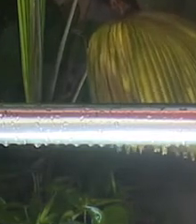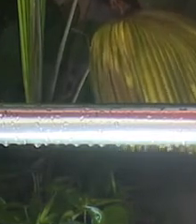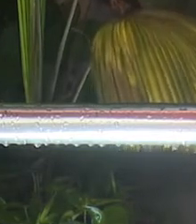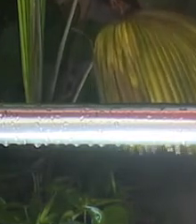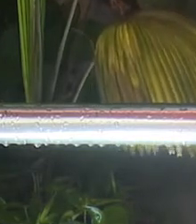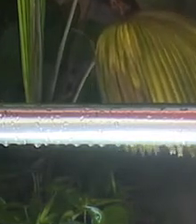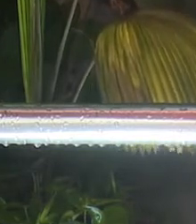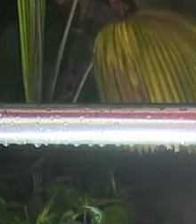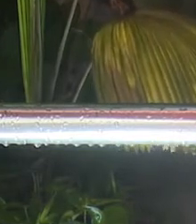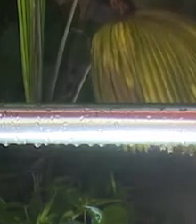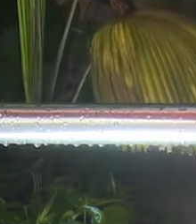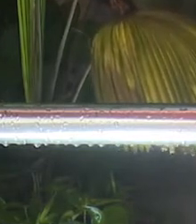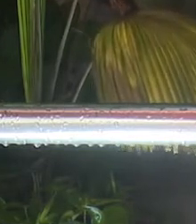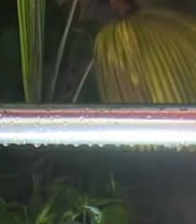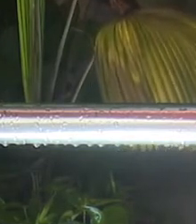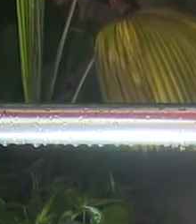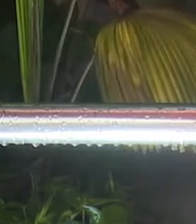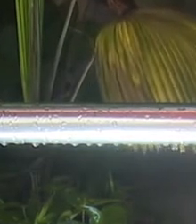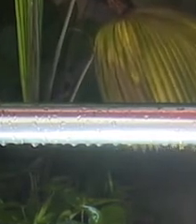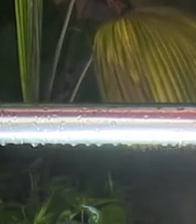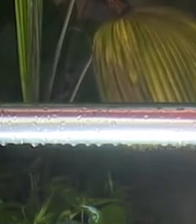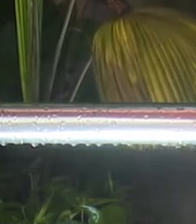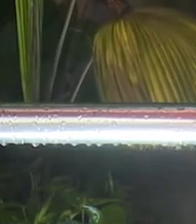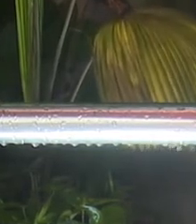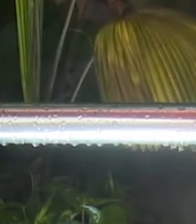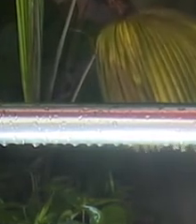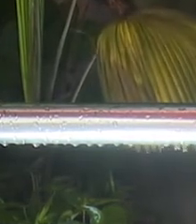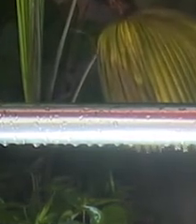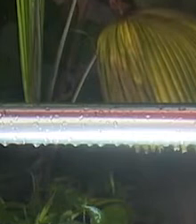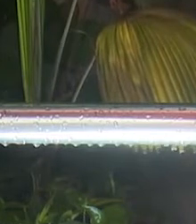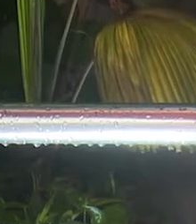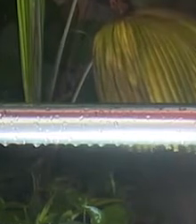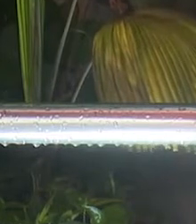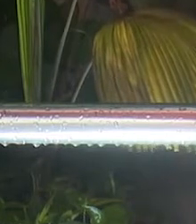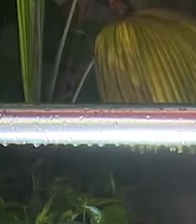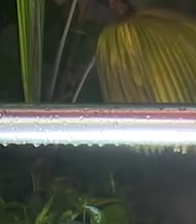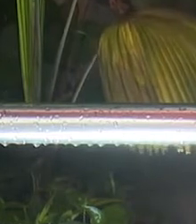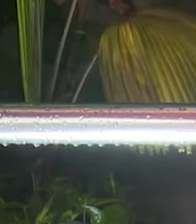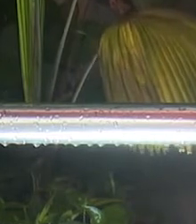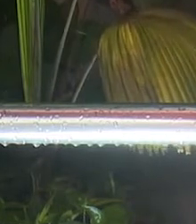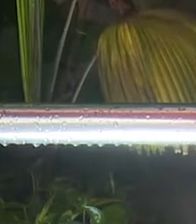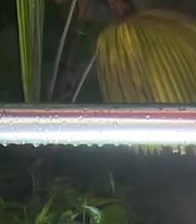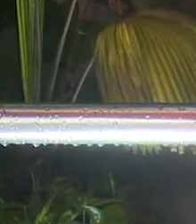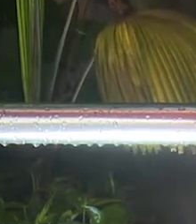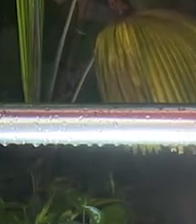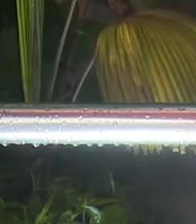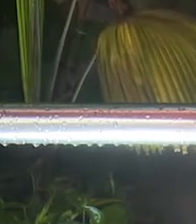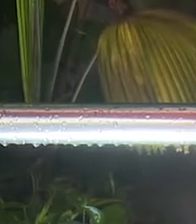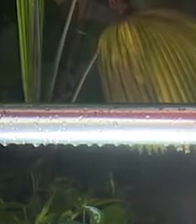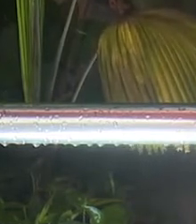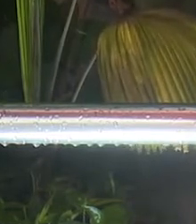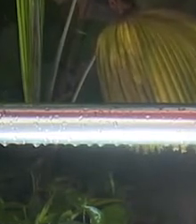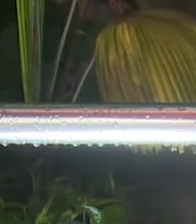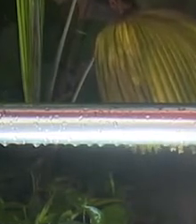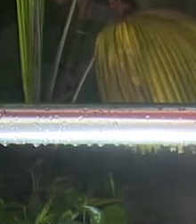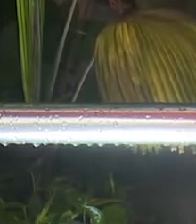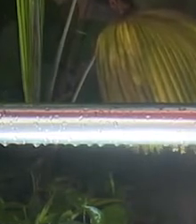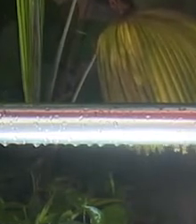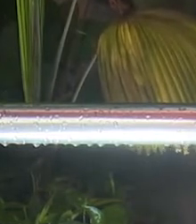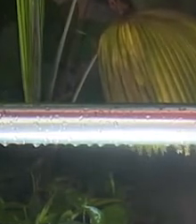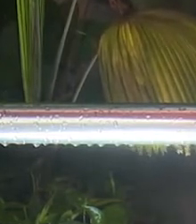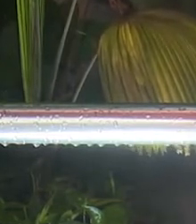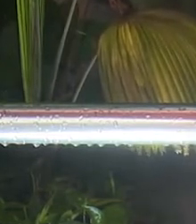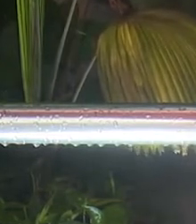pares, y para los domingos será los vehículos que terminan en impares. Recordemos que la restricción en este momento